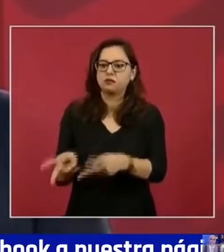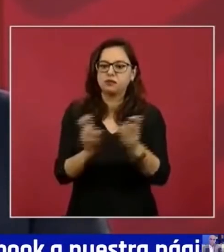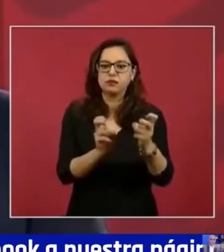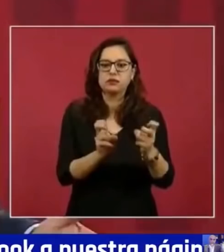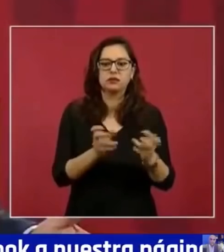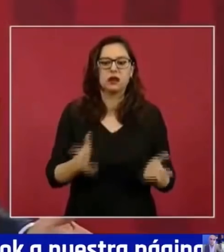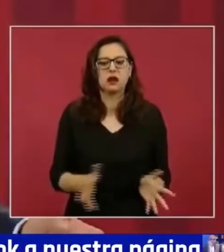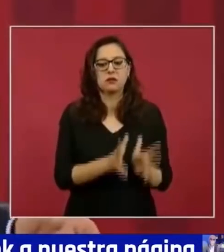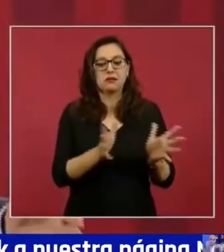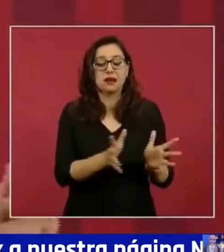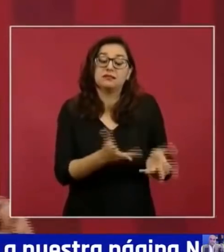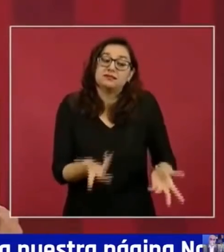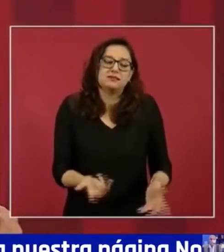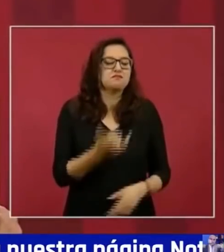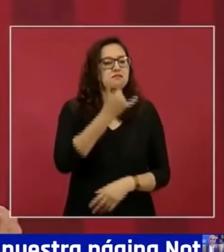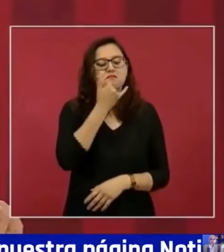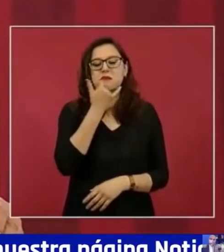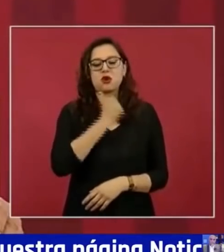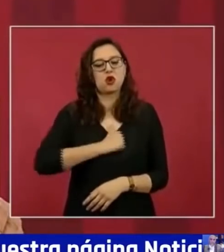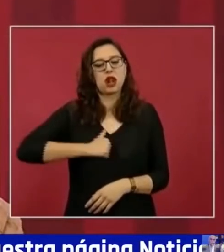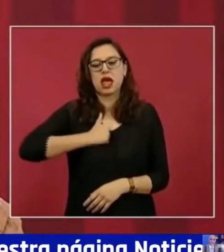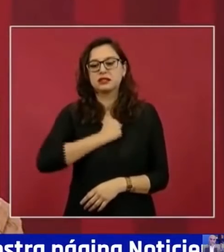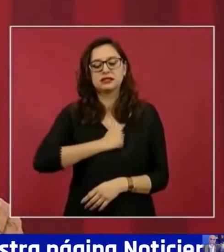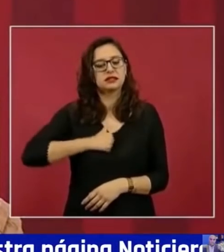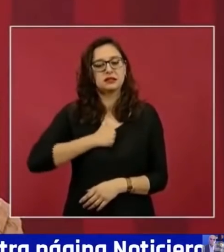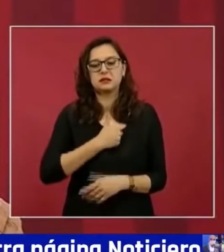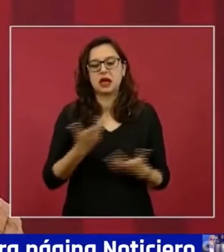tips, da dicas, como dirían los